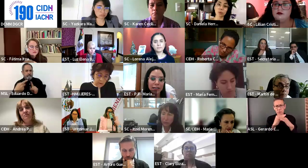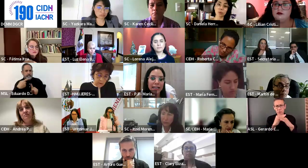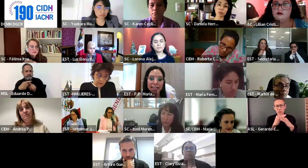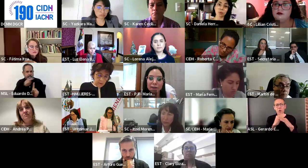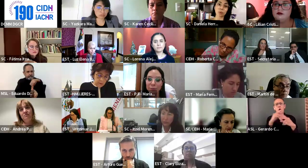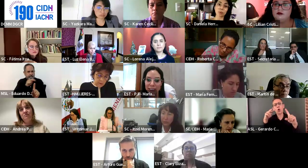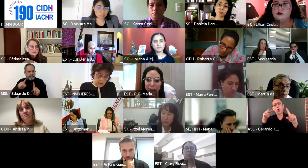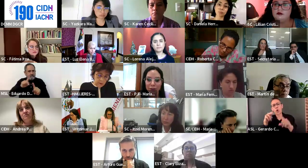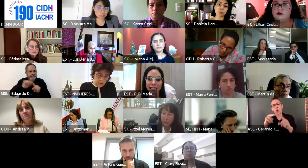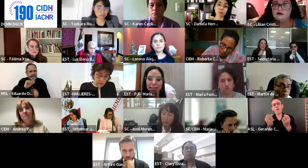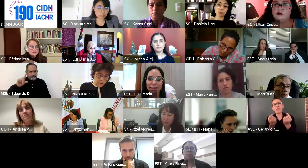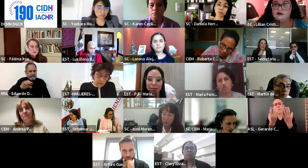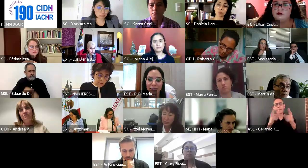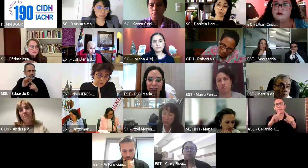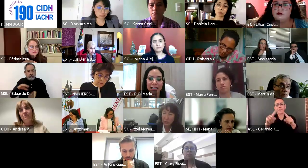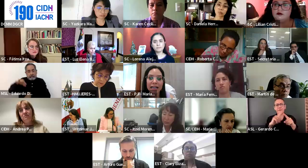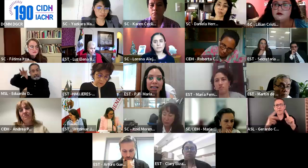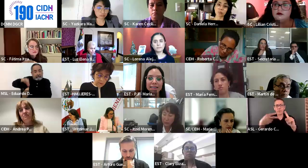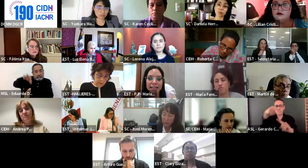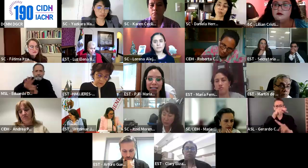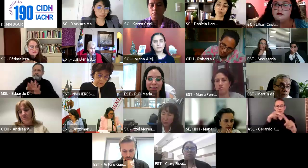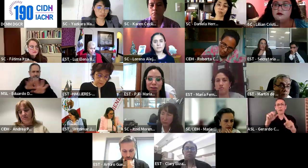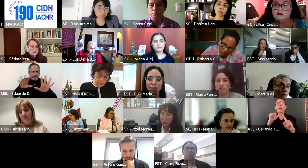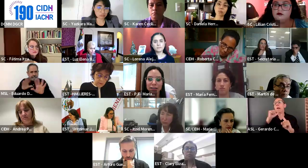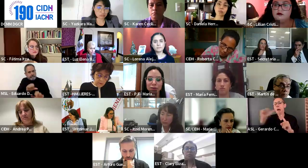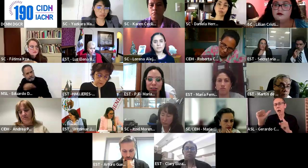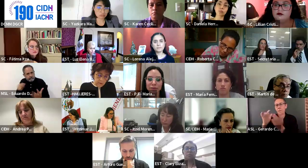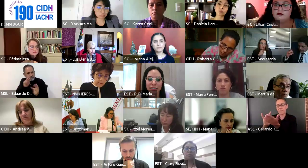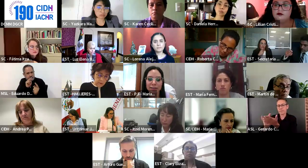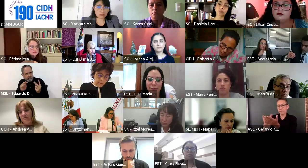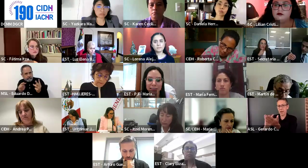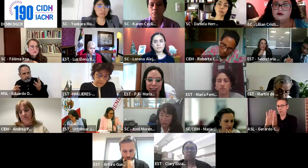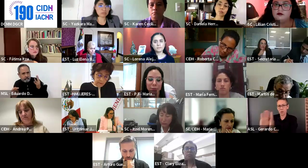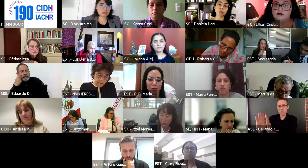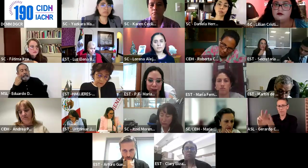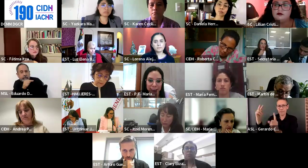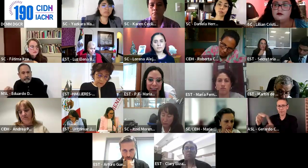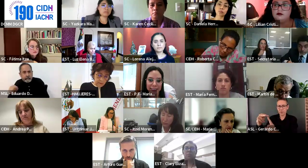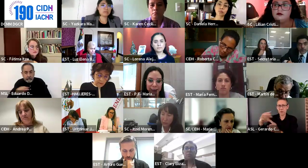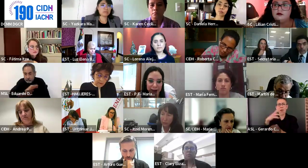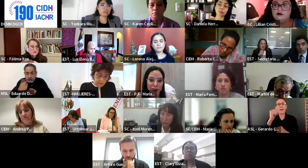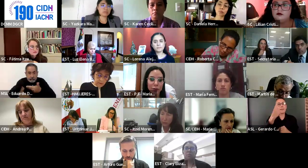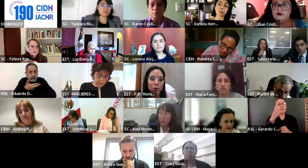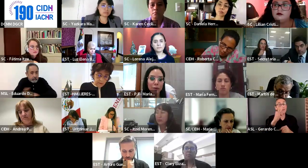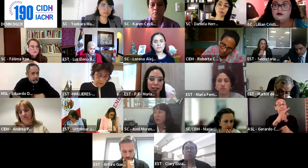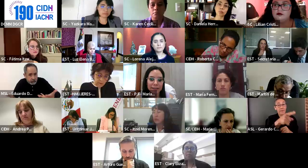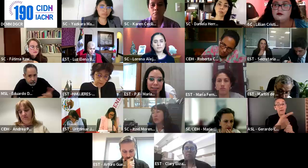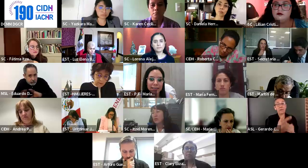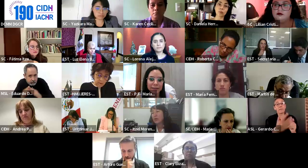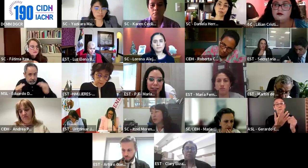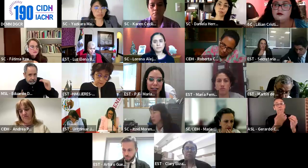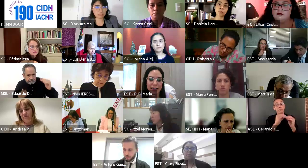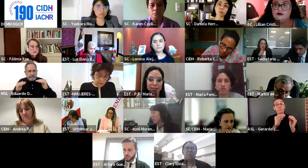multidisciplinario y no médico y determinar si esto se traduce en una desventaja procesal. Y tres, una